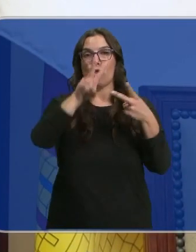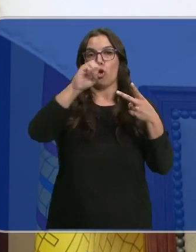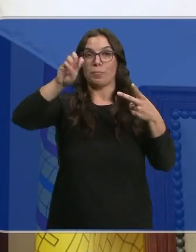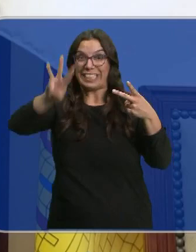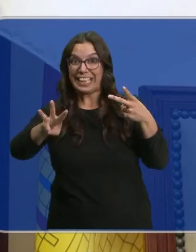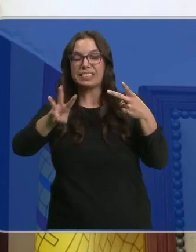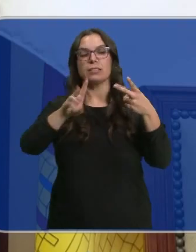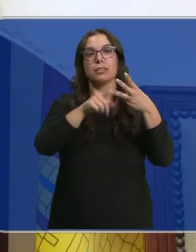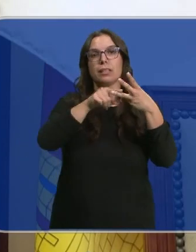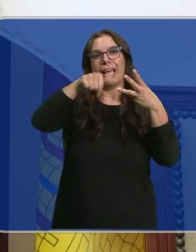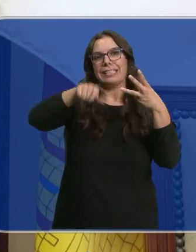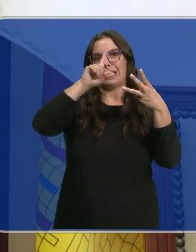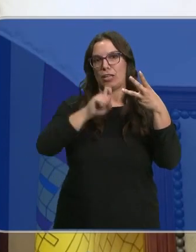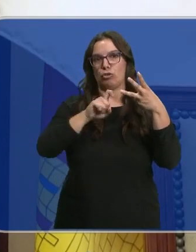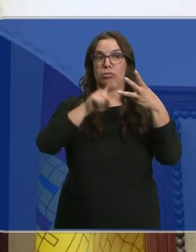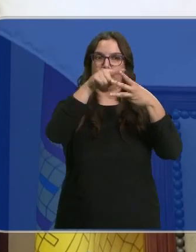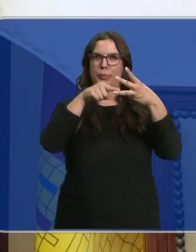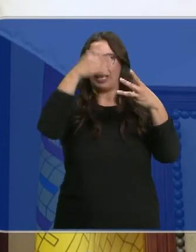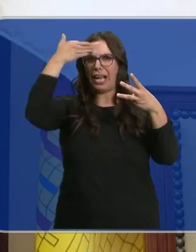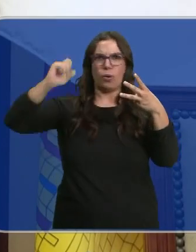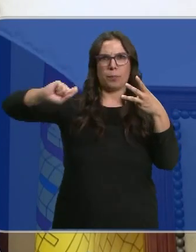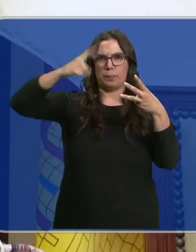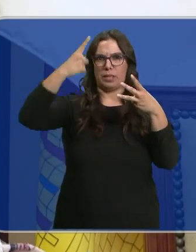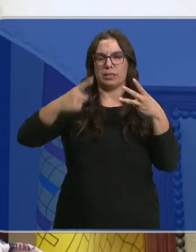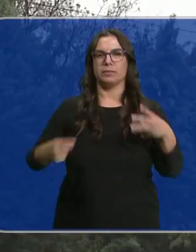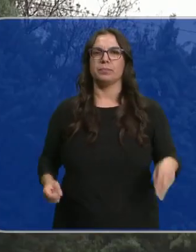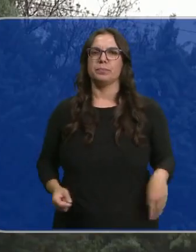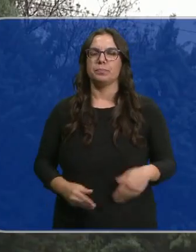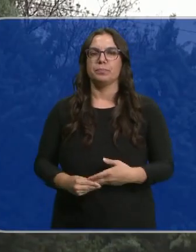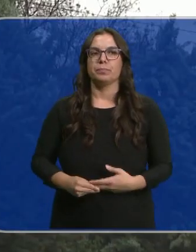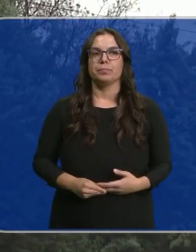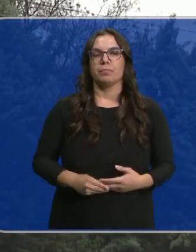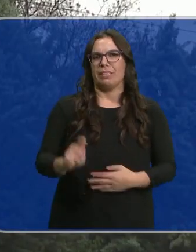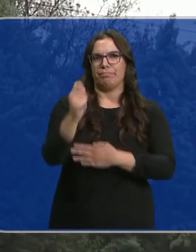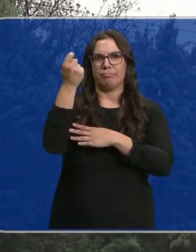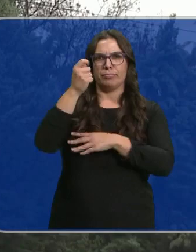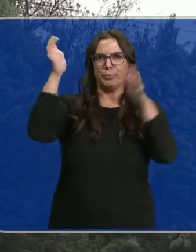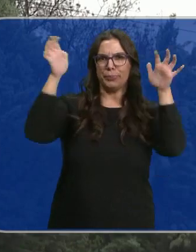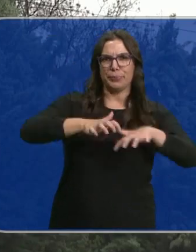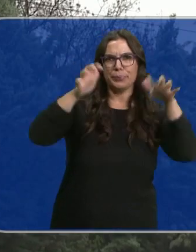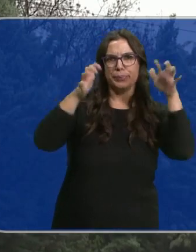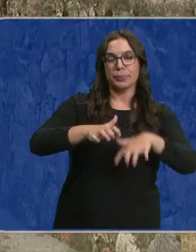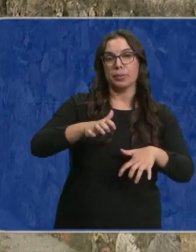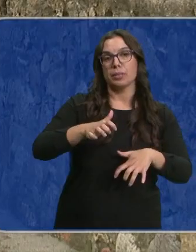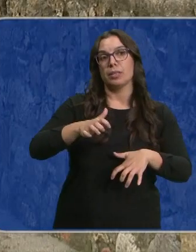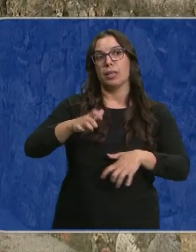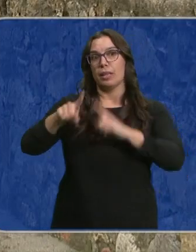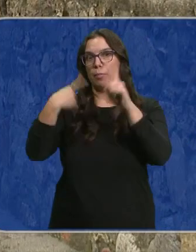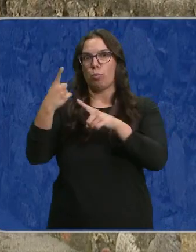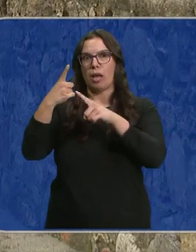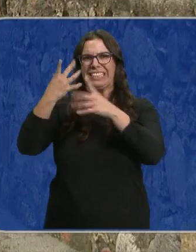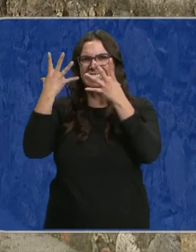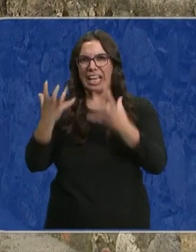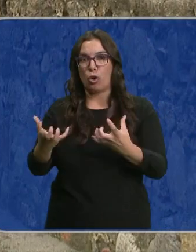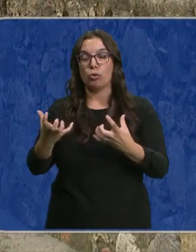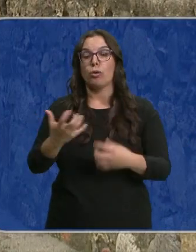han sido veranos más cálidos que el que estamos dejando. Con récord de precipitaciones y con falta de ellas.